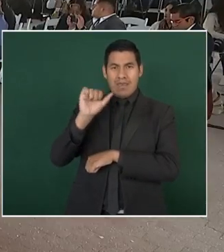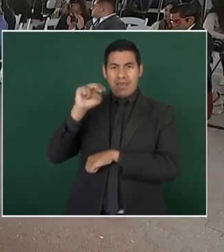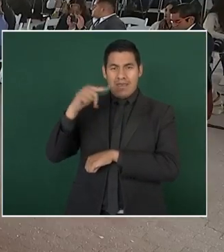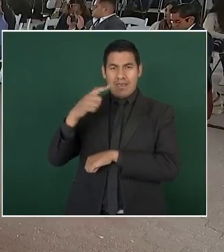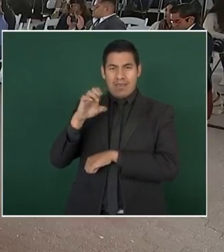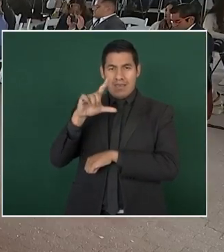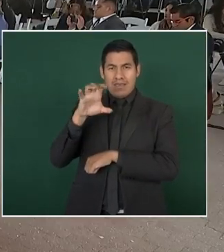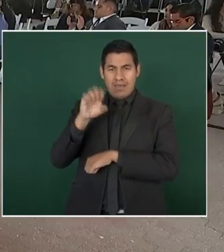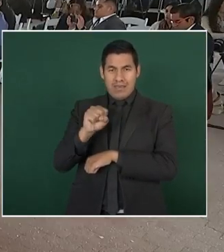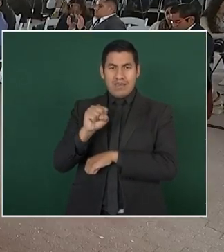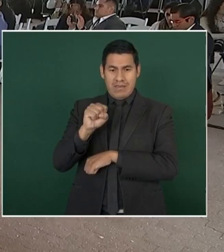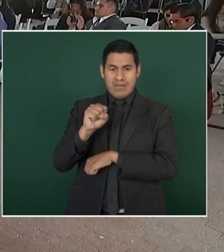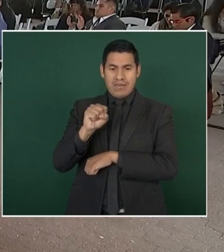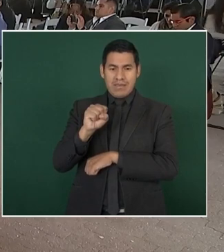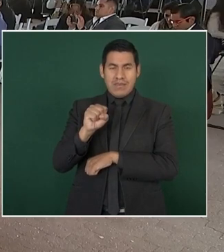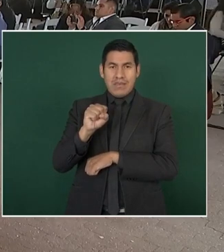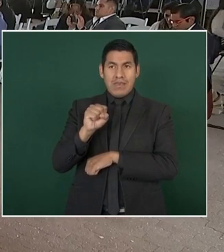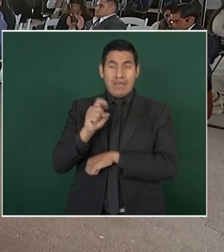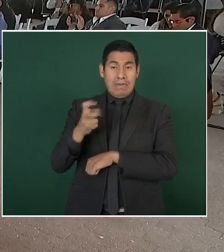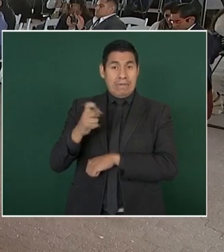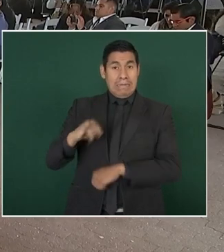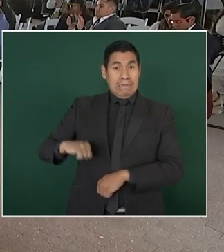No quiso Huerta